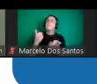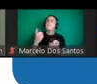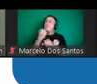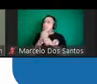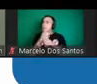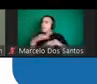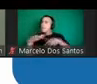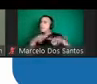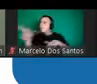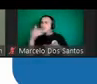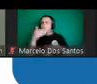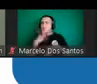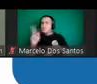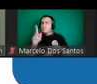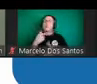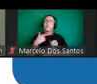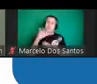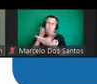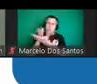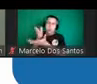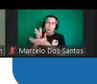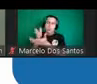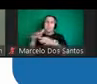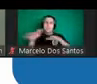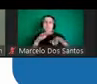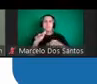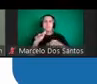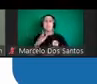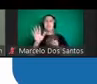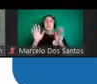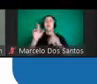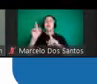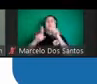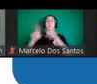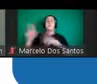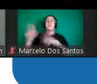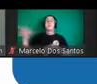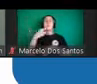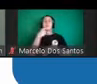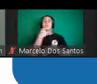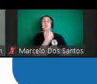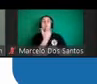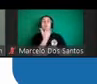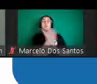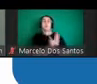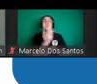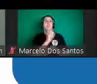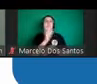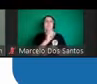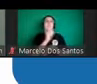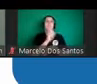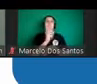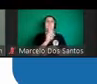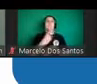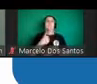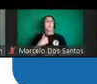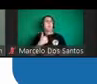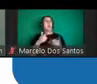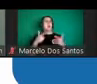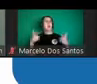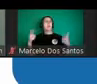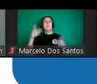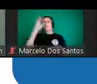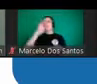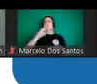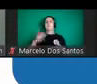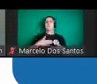Muchos de ellos, como les digo, a lo mejor no se van a definir o declarar como persona con discapacidad psicosocial, pero conversando se